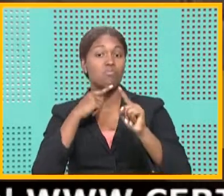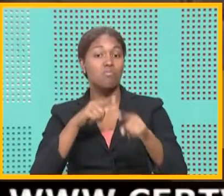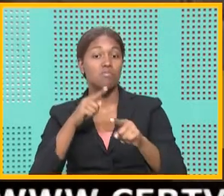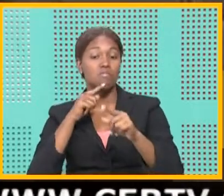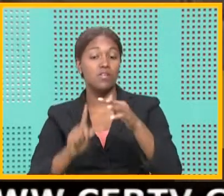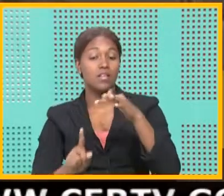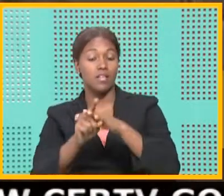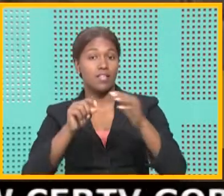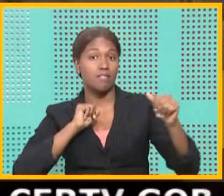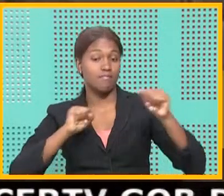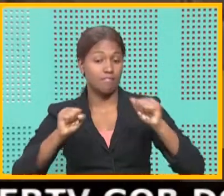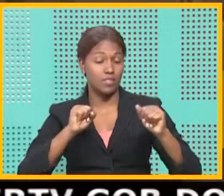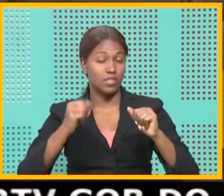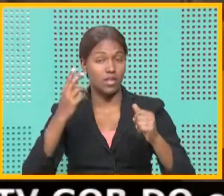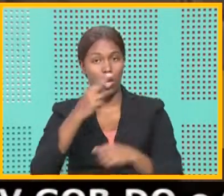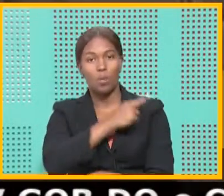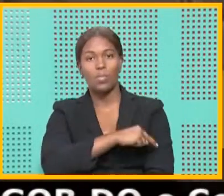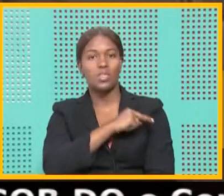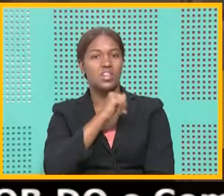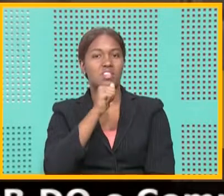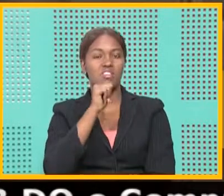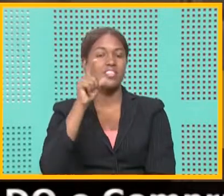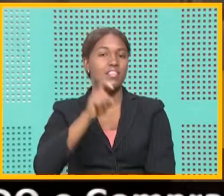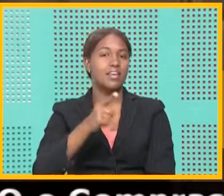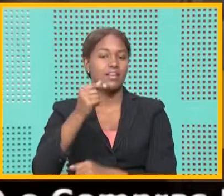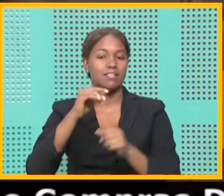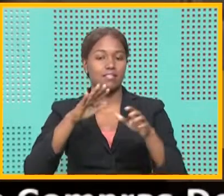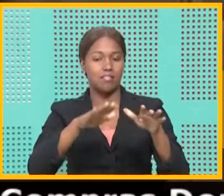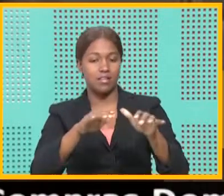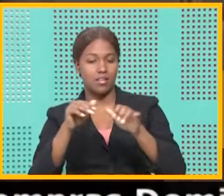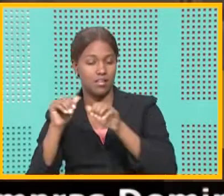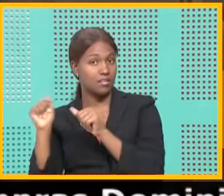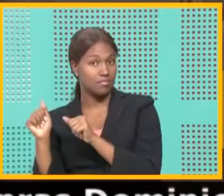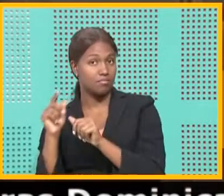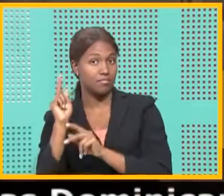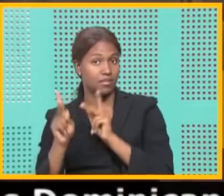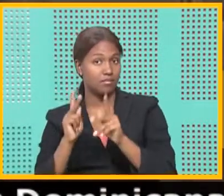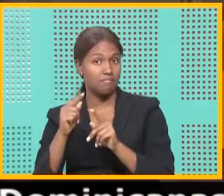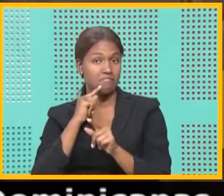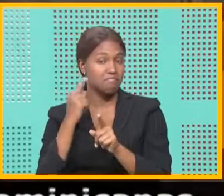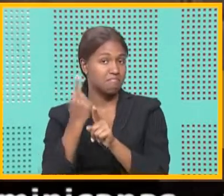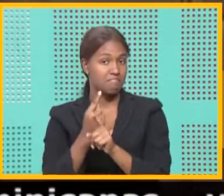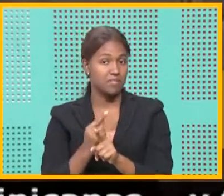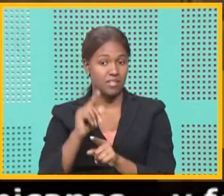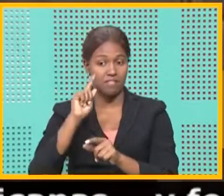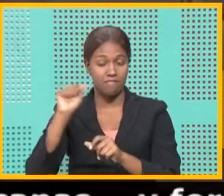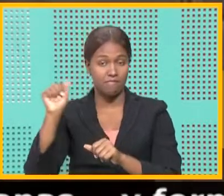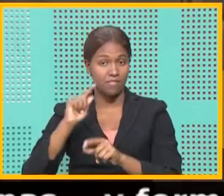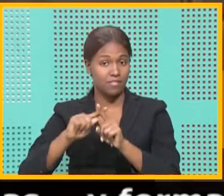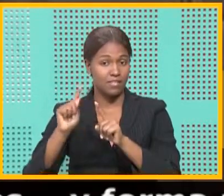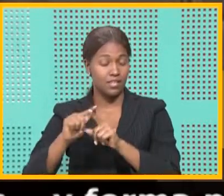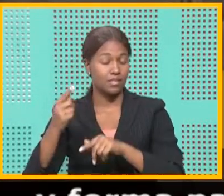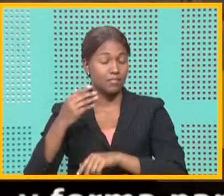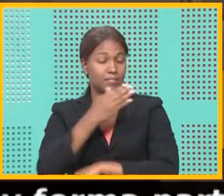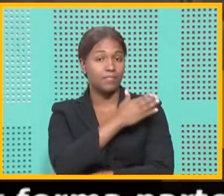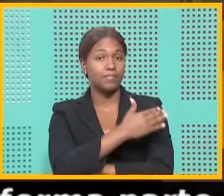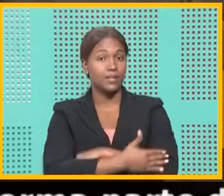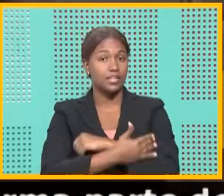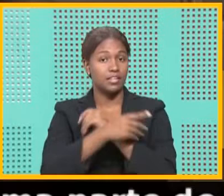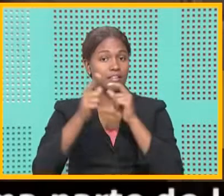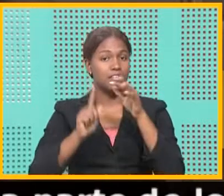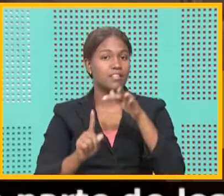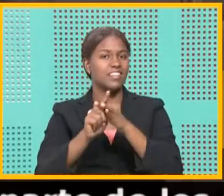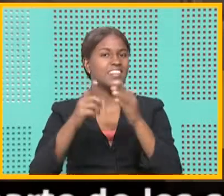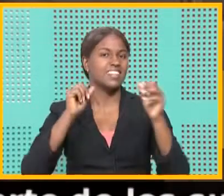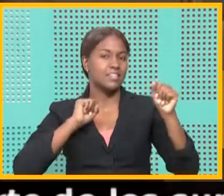y que el hospital no tenga que ser desalojado y evacuado como se hace en muchos países en el momento de un terremoto, sino todo lo